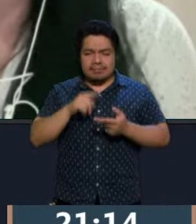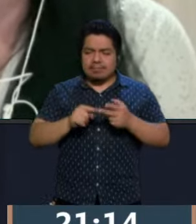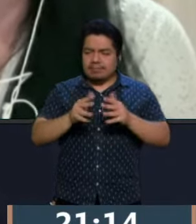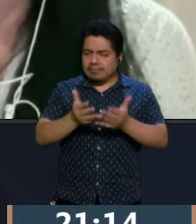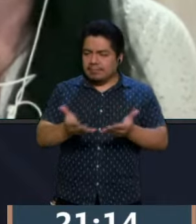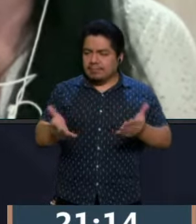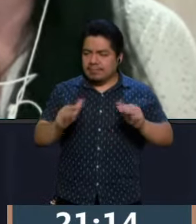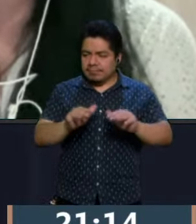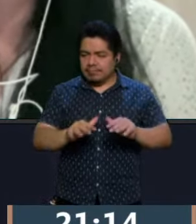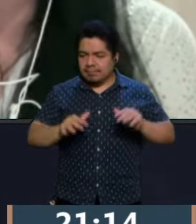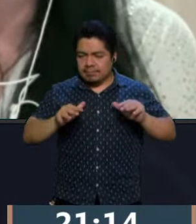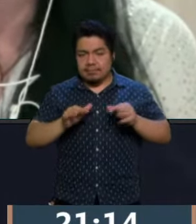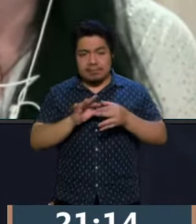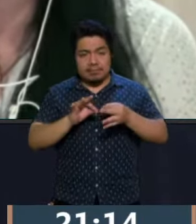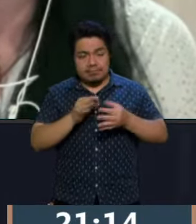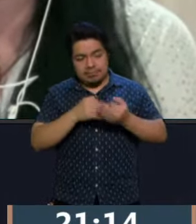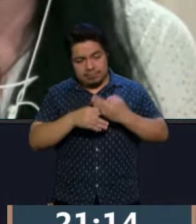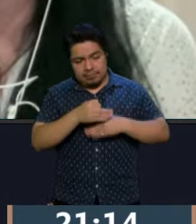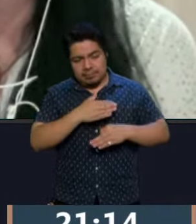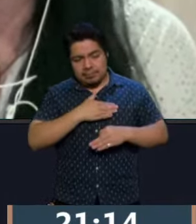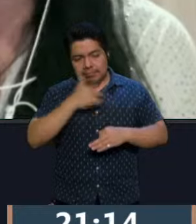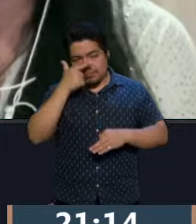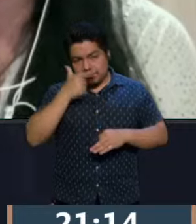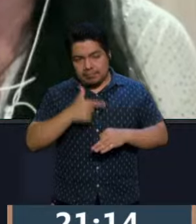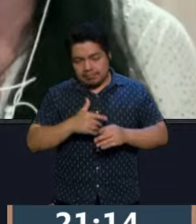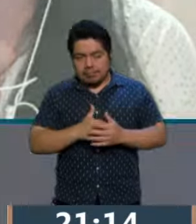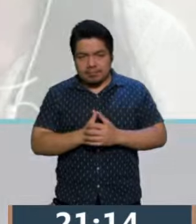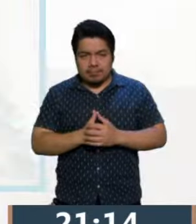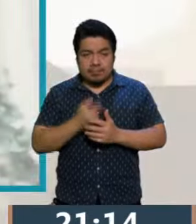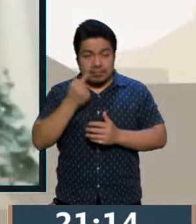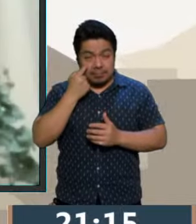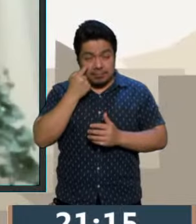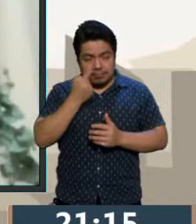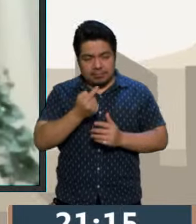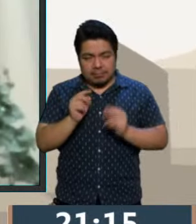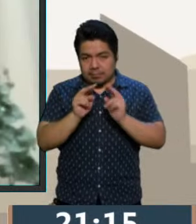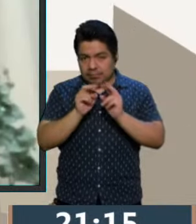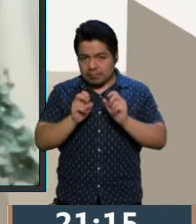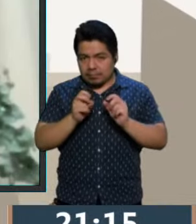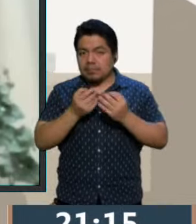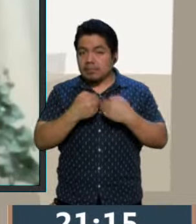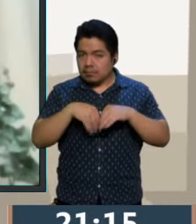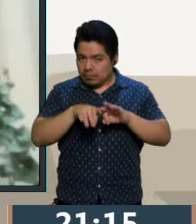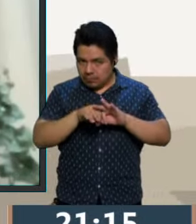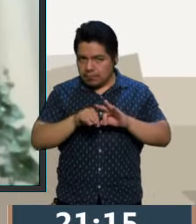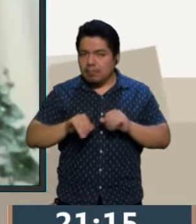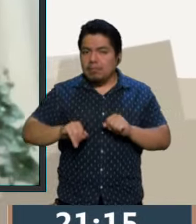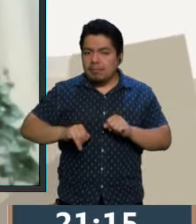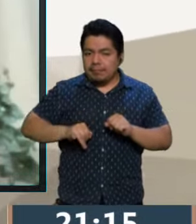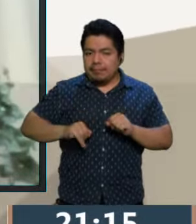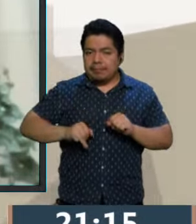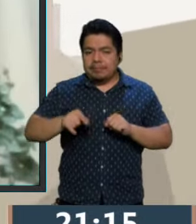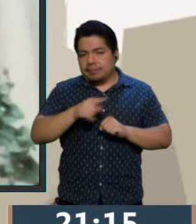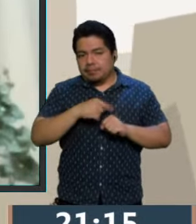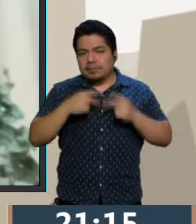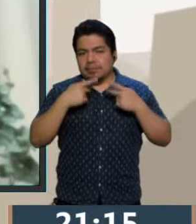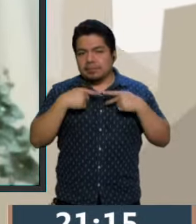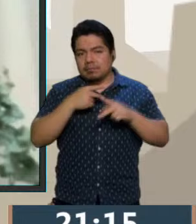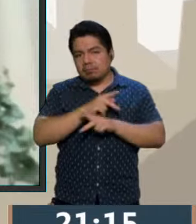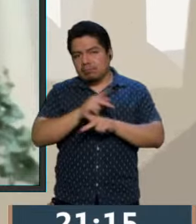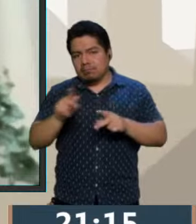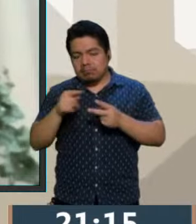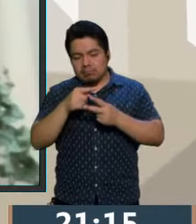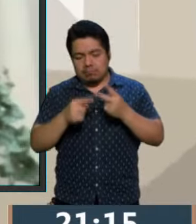En efecto, hay un tema, me parece a mí, de relevancia y de interés público por